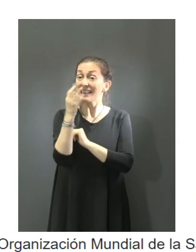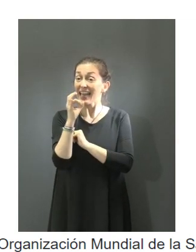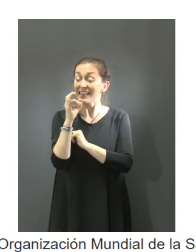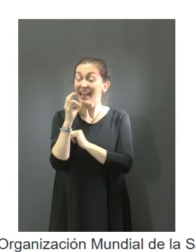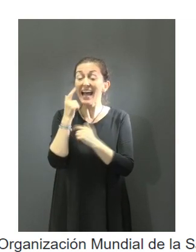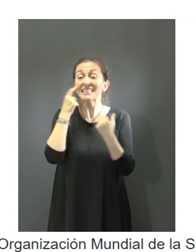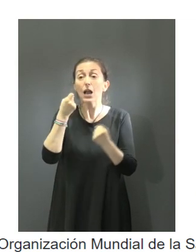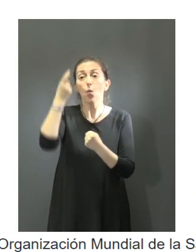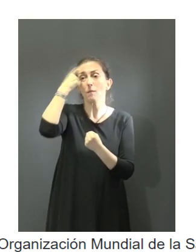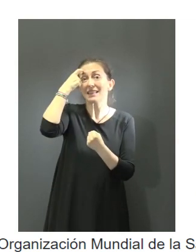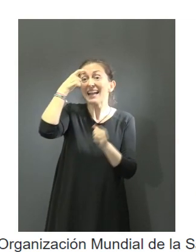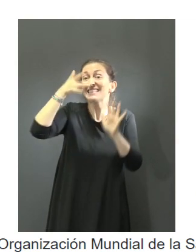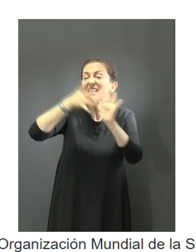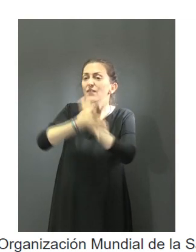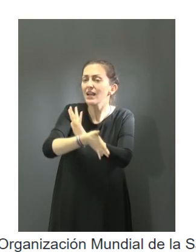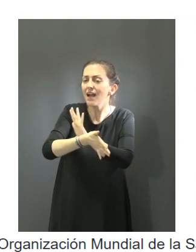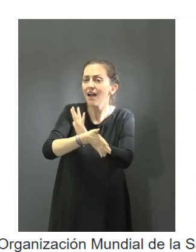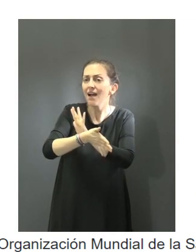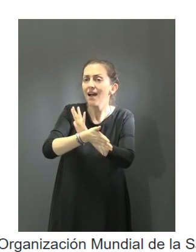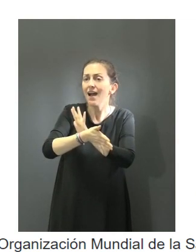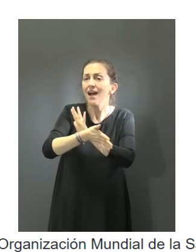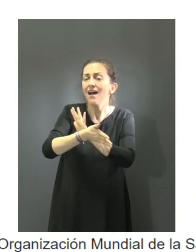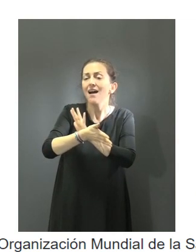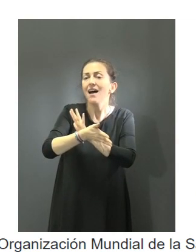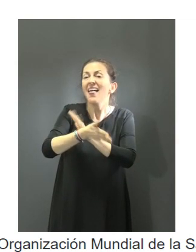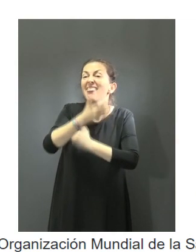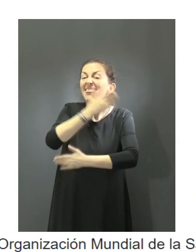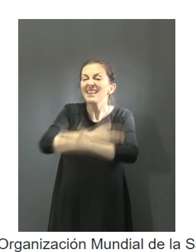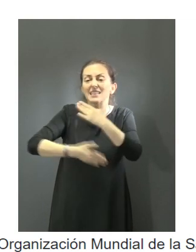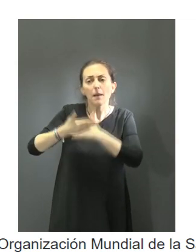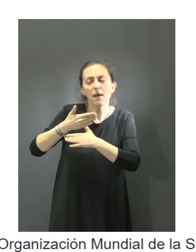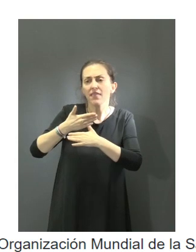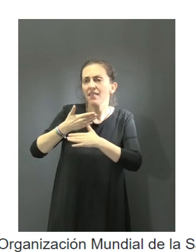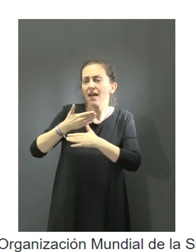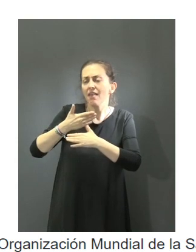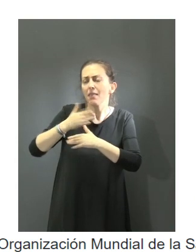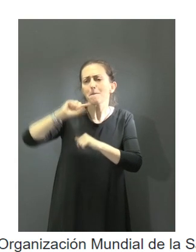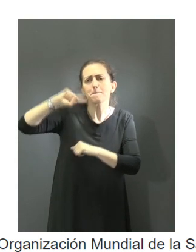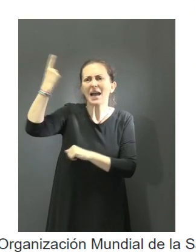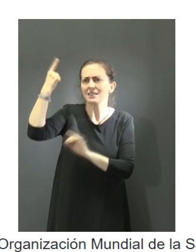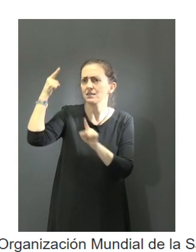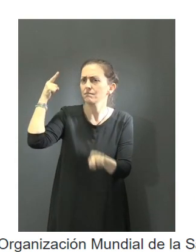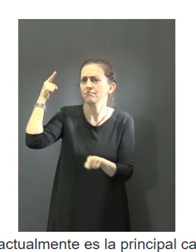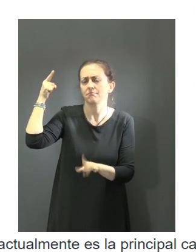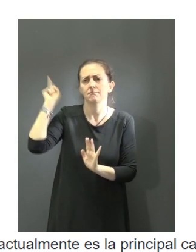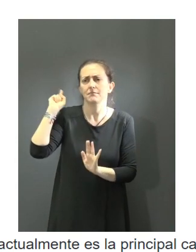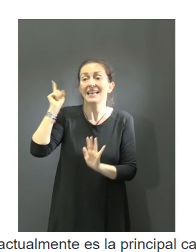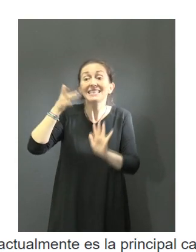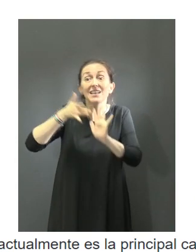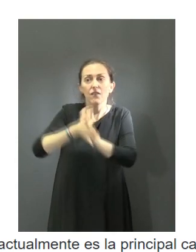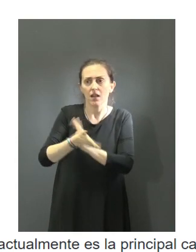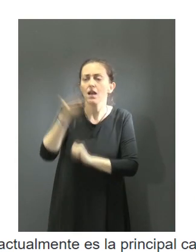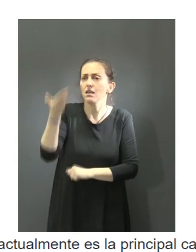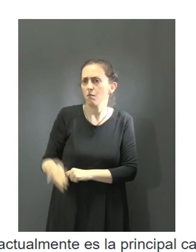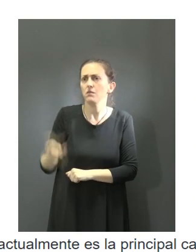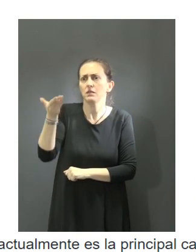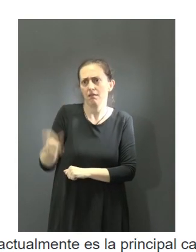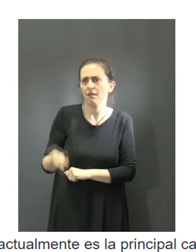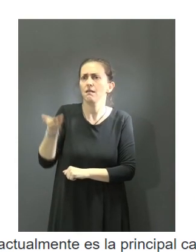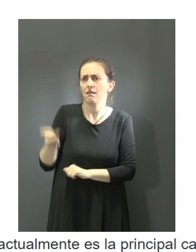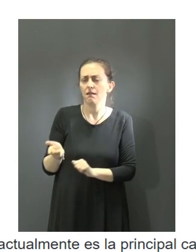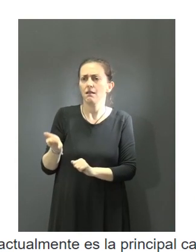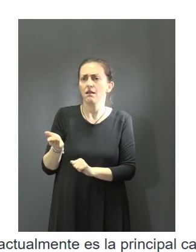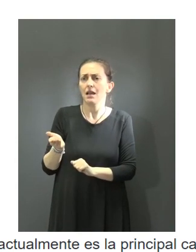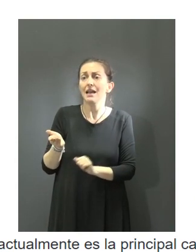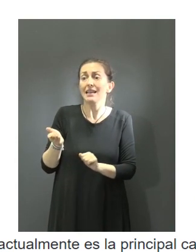de salud mental serán la mayor causa de discapacidad. Entonces estamos hablando de la importancia que puede tener